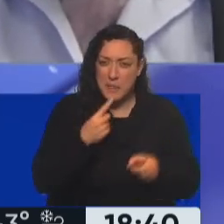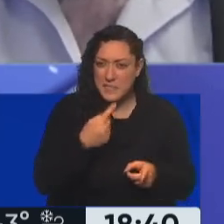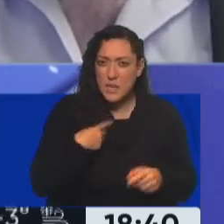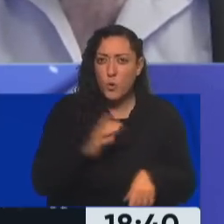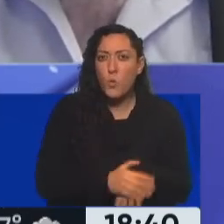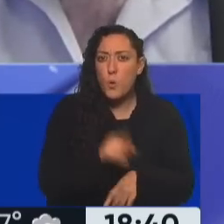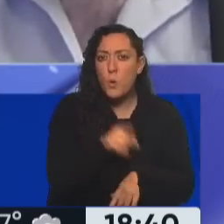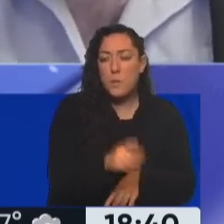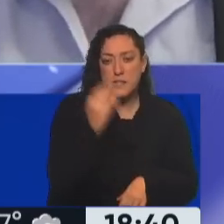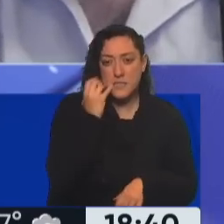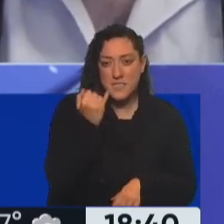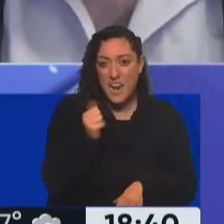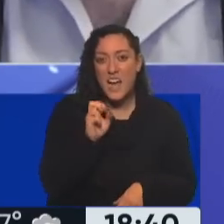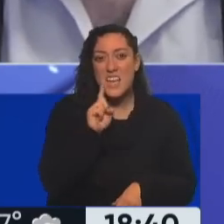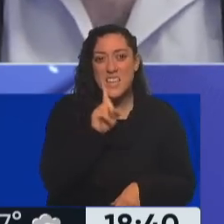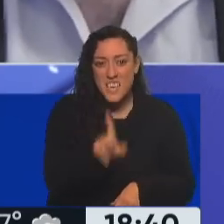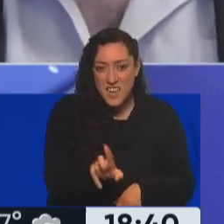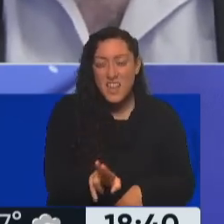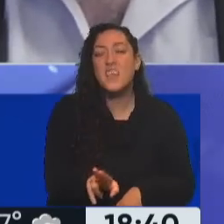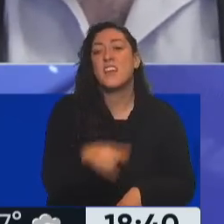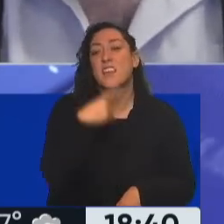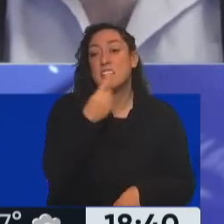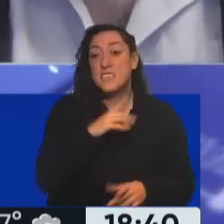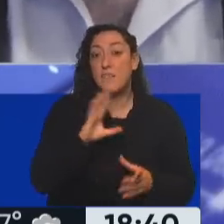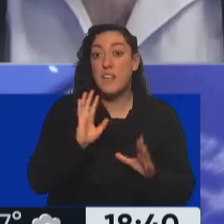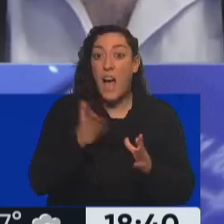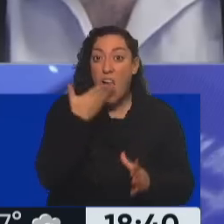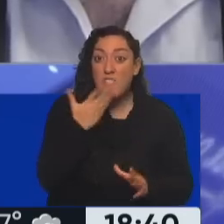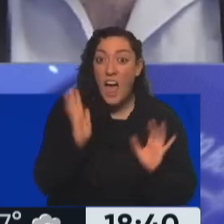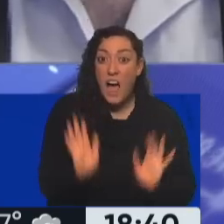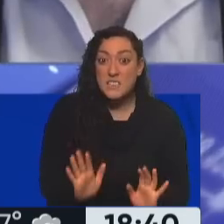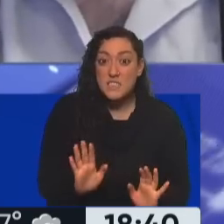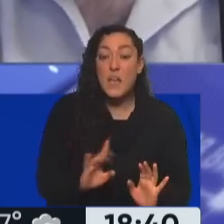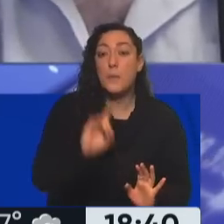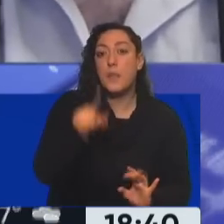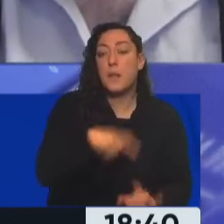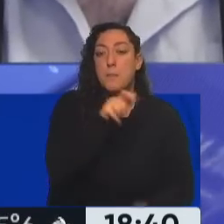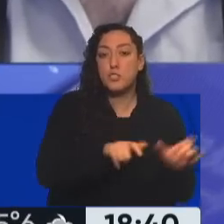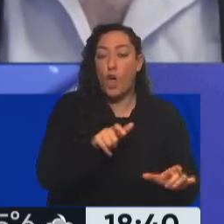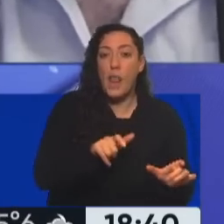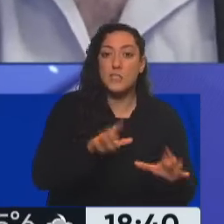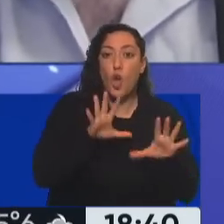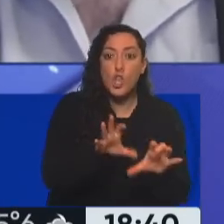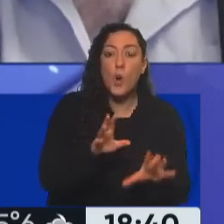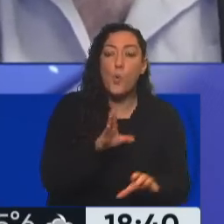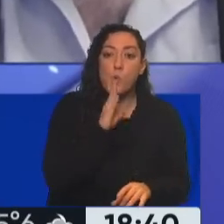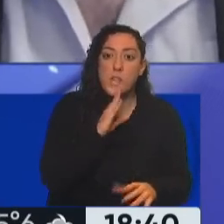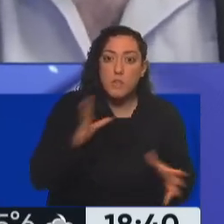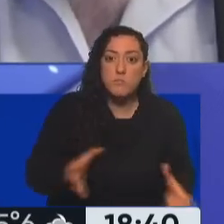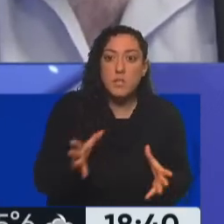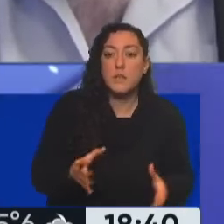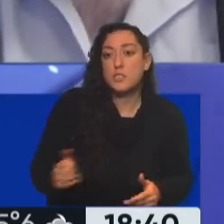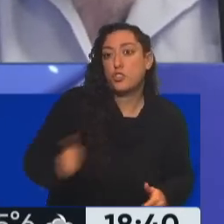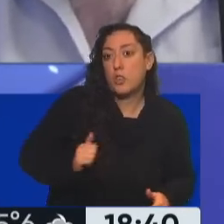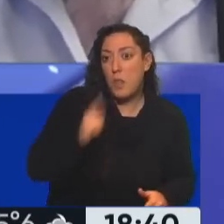a Yair Golan, del que hablábamos, diciendo este tipo de afirmaciones le da de comer a los antisemitas y pone en peligro la vida de los soldados